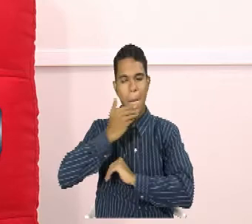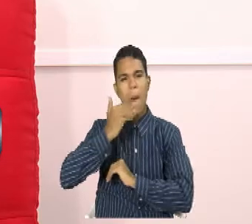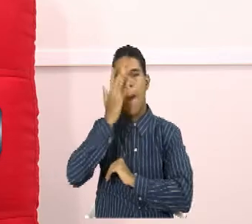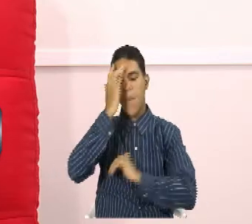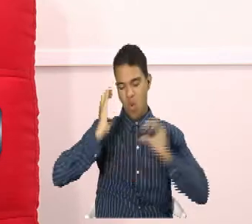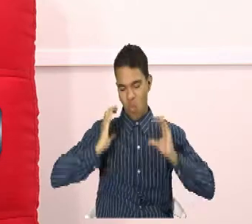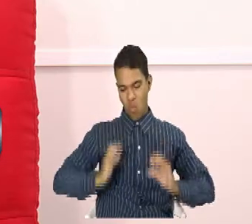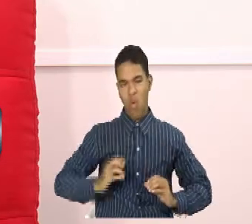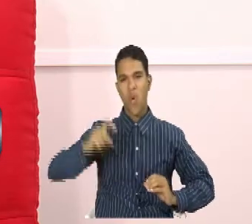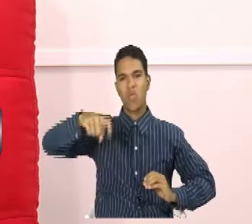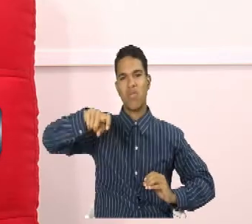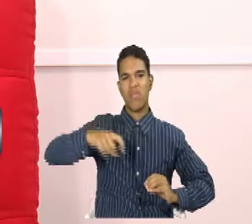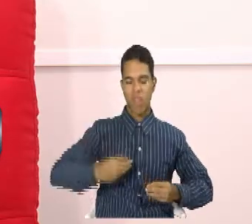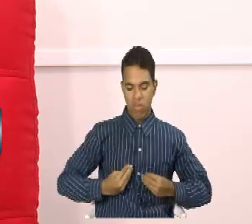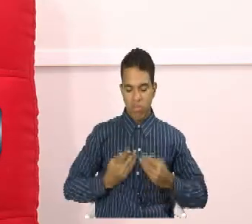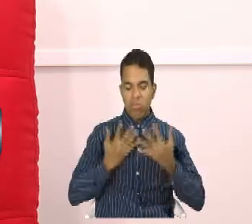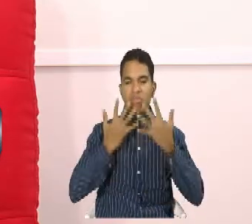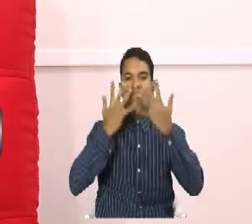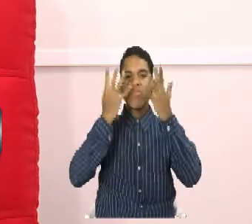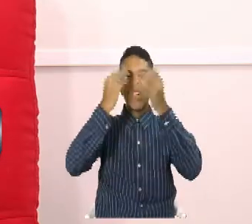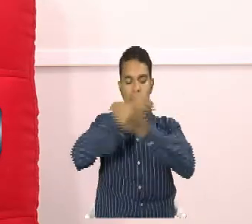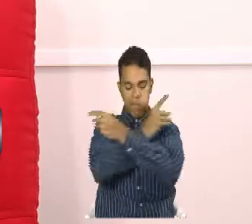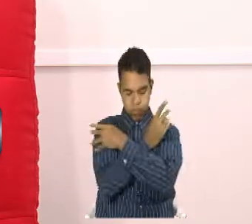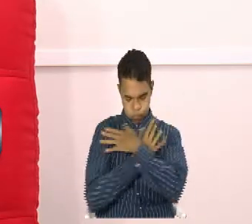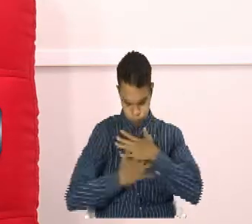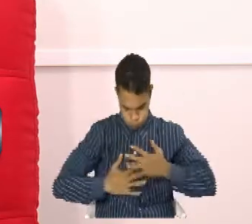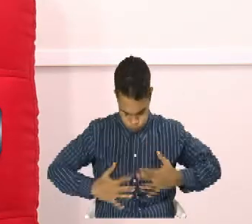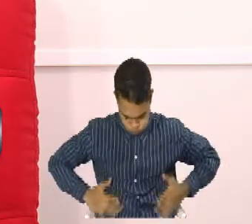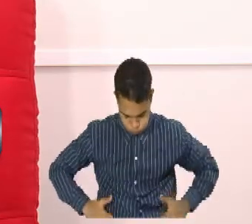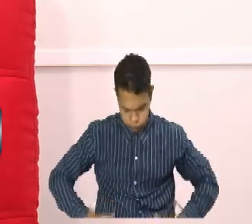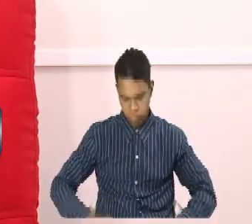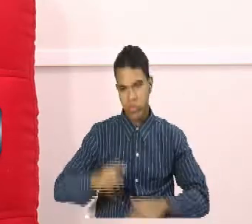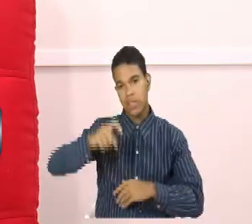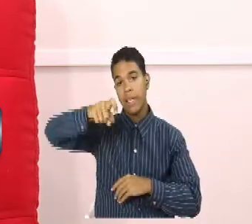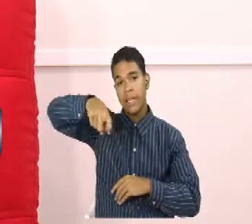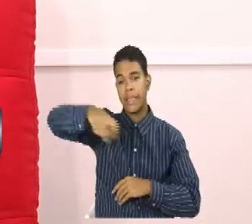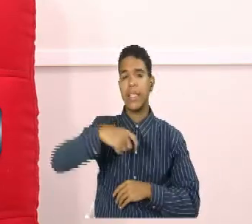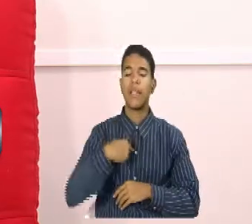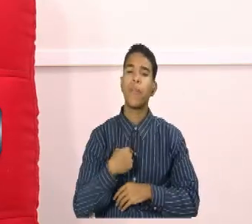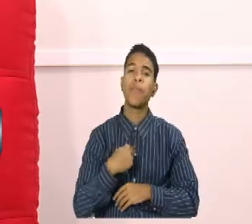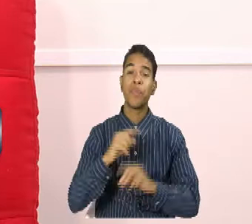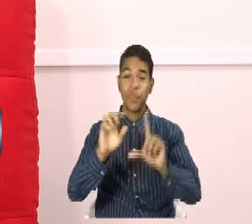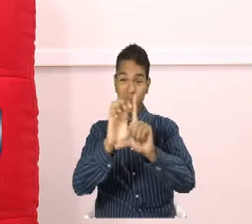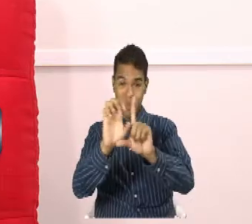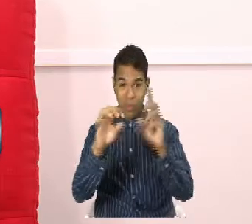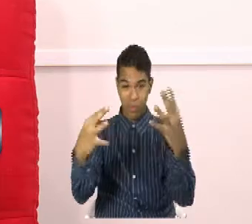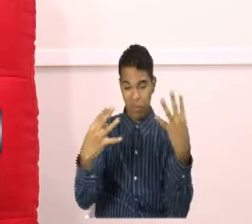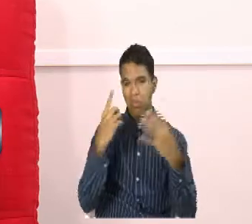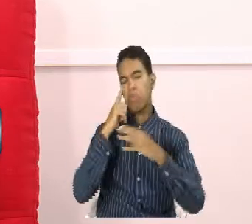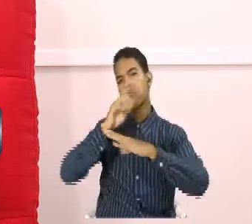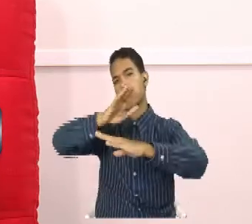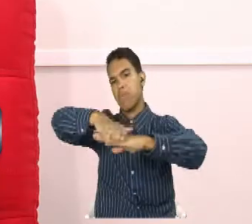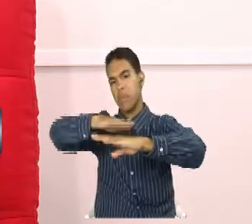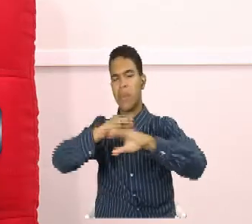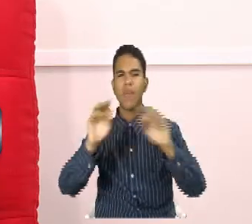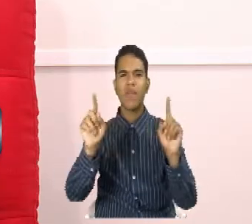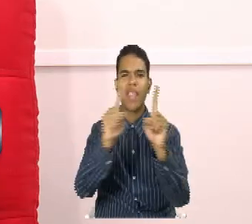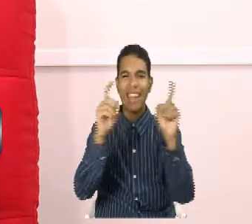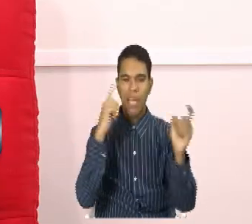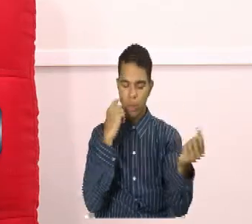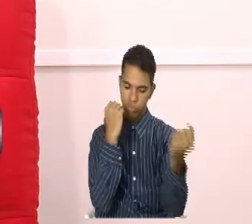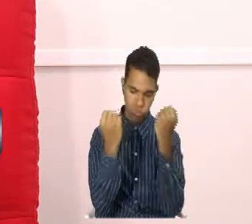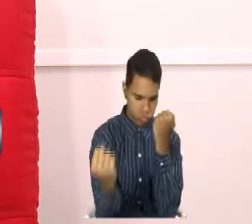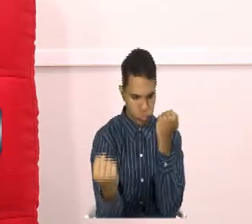fajas, ayuditas de alguna cirugía, un retoque, pero bueno, yo quiero decirle a todos los televidentes también el tema de hacer ejercicio,